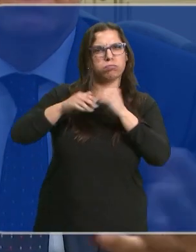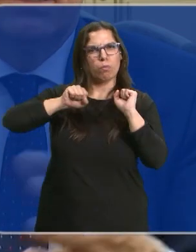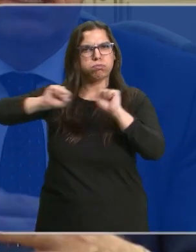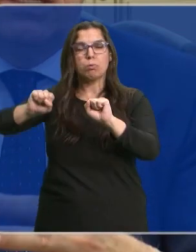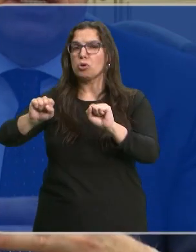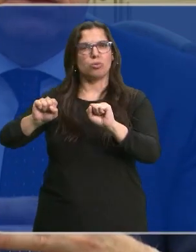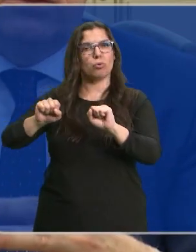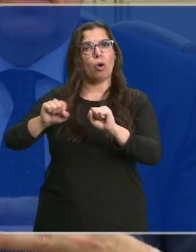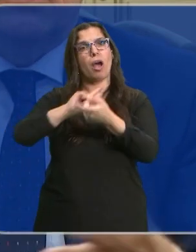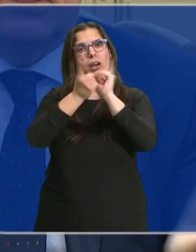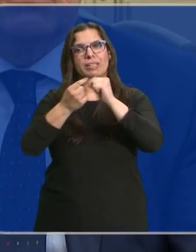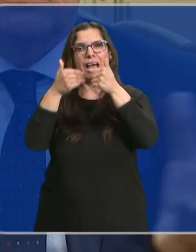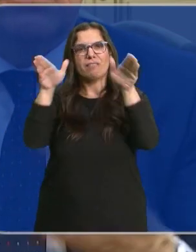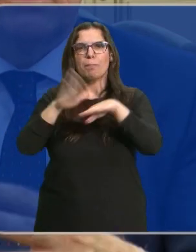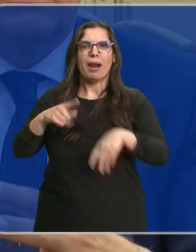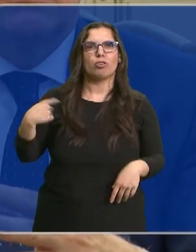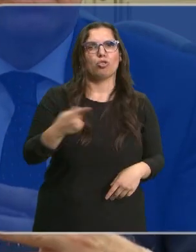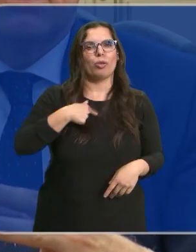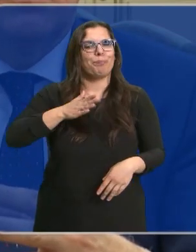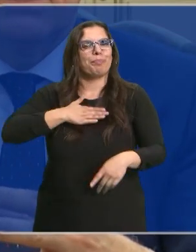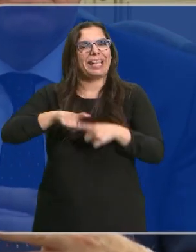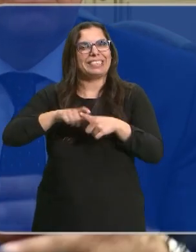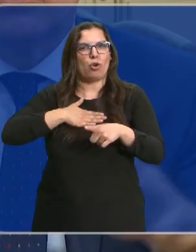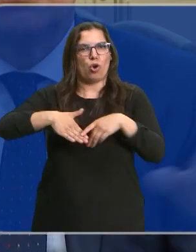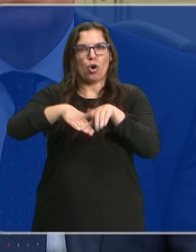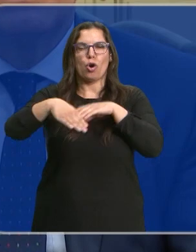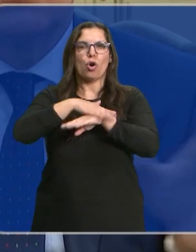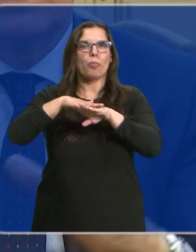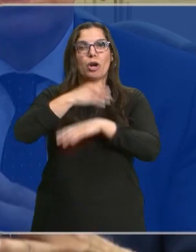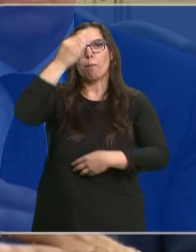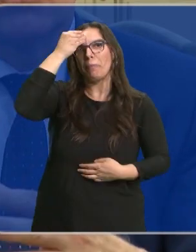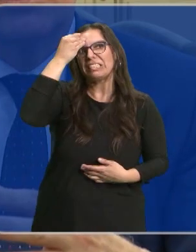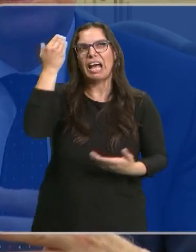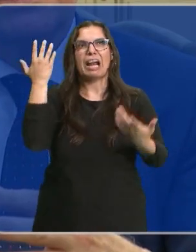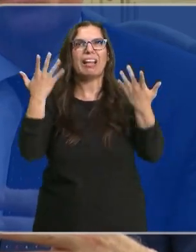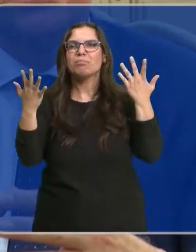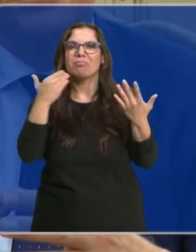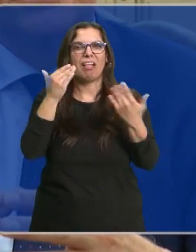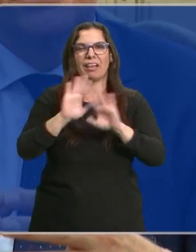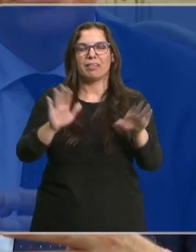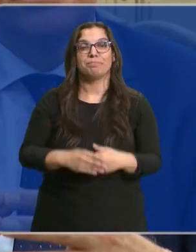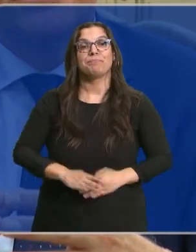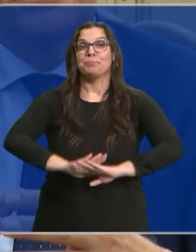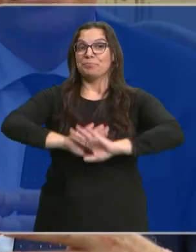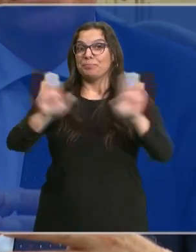abrírselas a todo el mundo. Ese es nuestro estilo de gobierno y no nos planteamos esas excursiones. pues hasta aquí esta breve